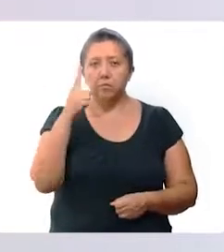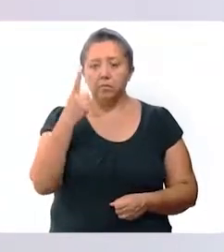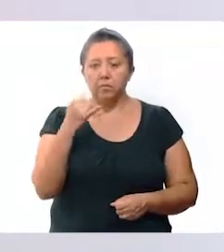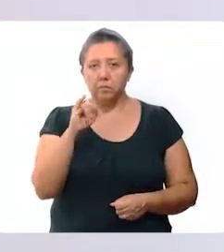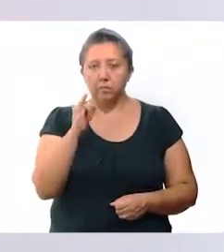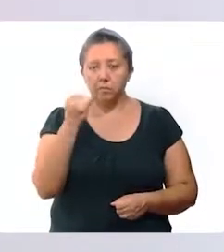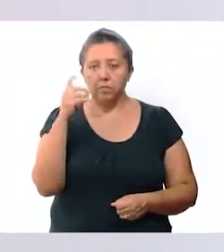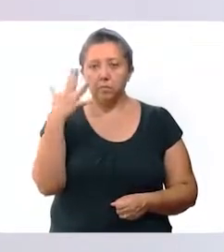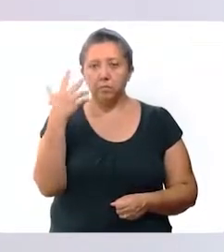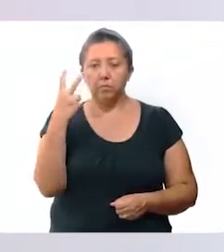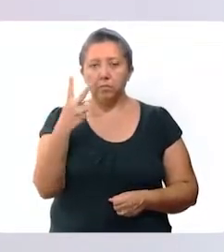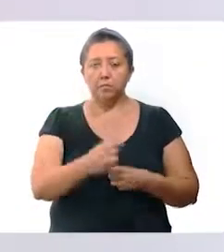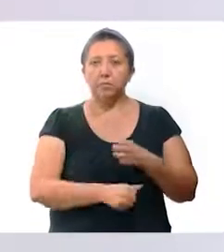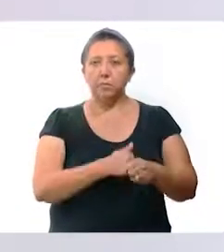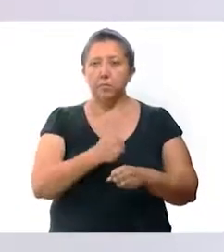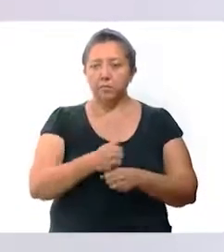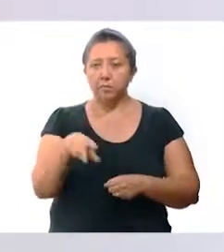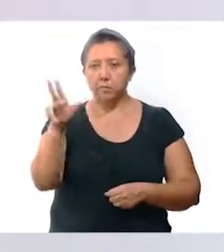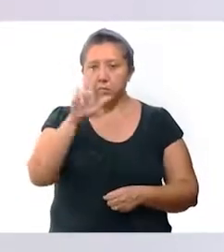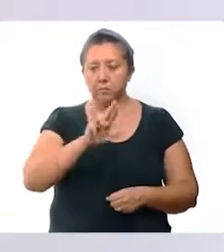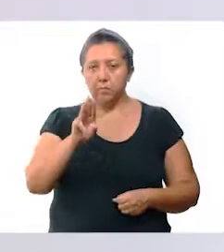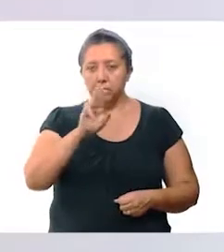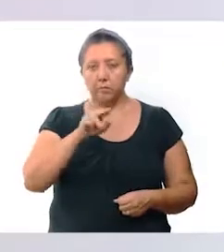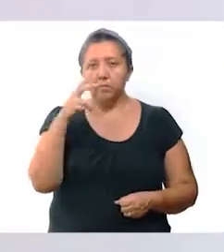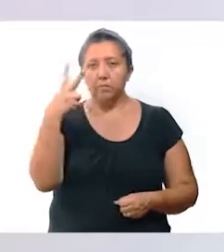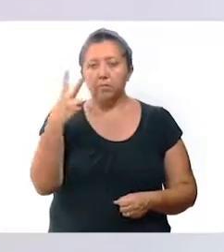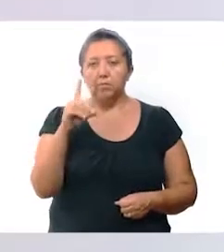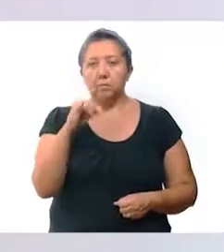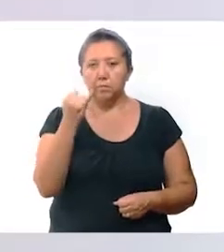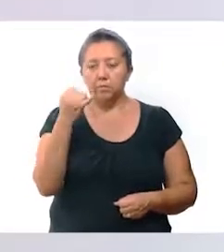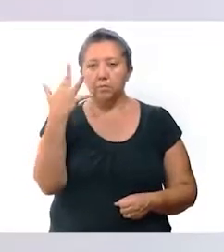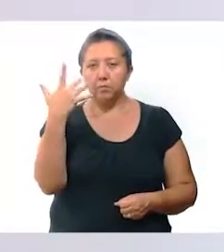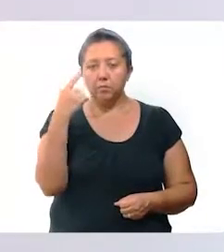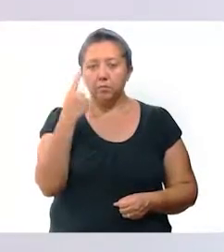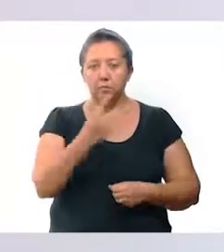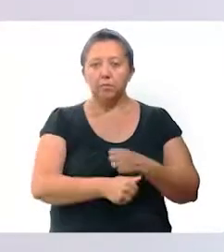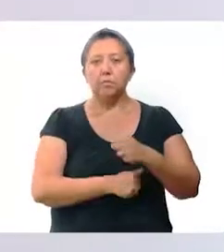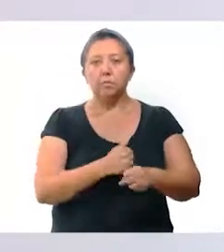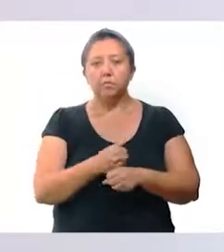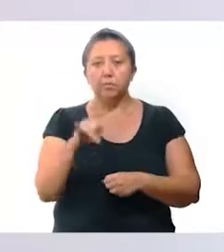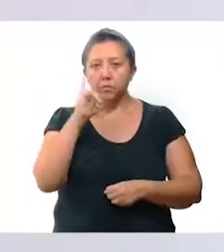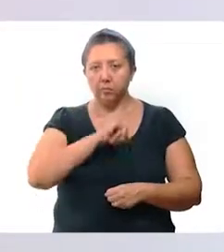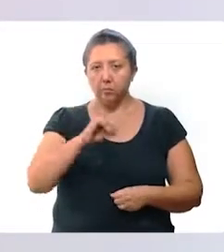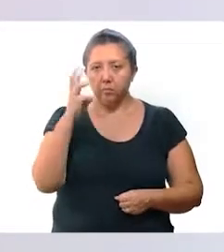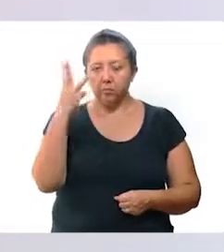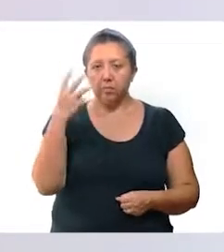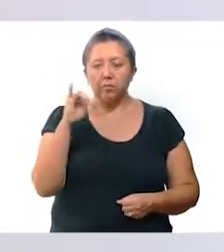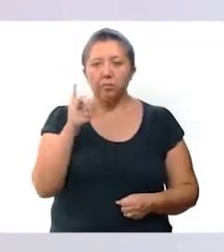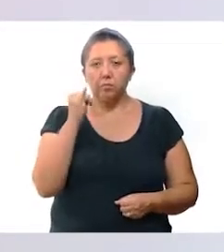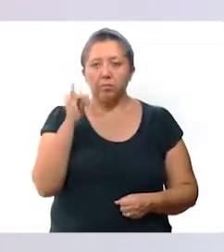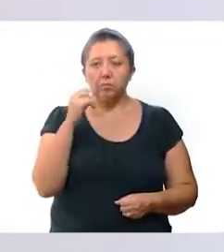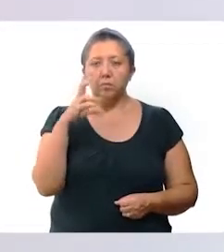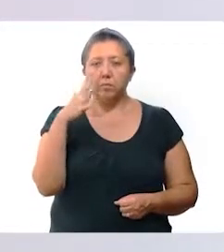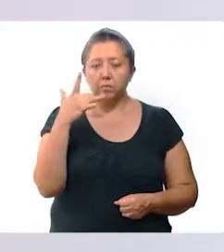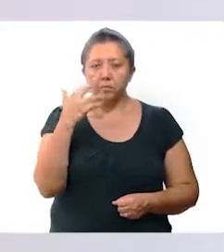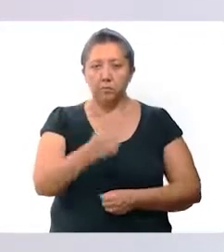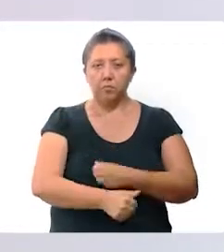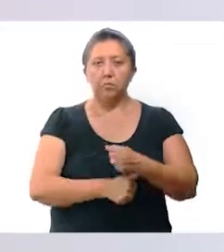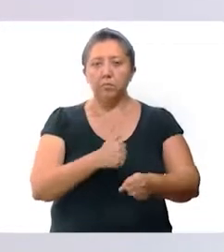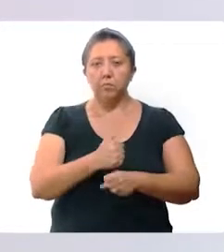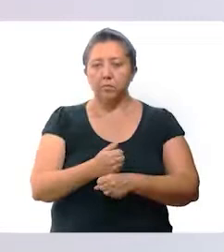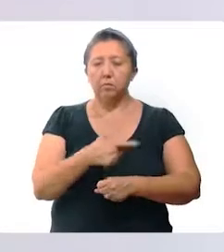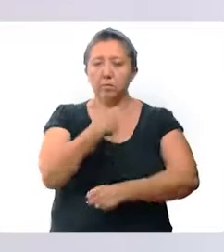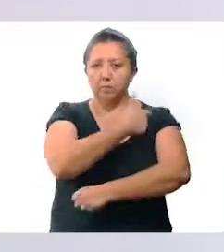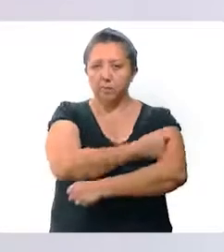junio a los de 52 años, miércoles 2 de junio a los de 51 años, jueves 3 de junio a los de 50 años.